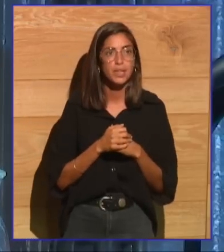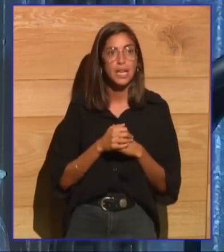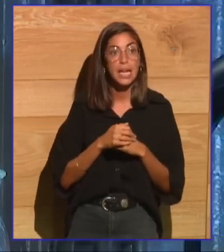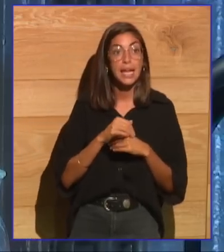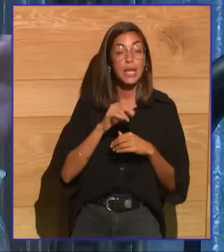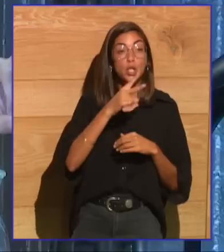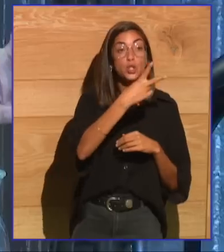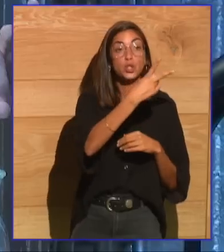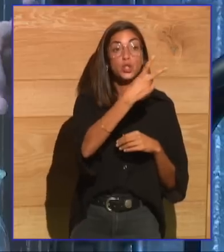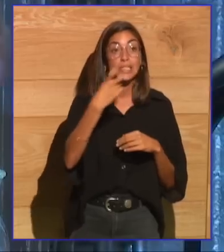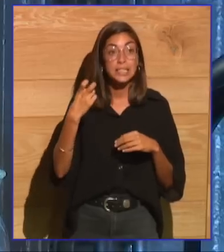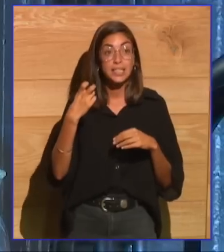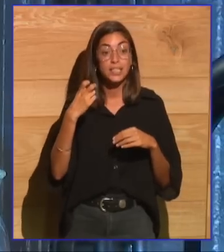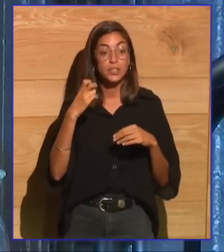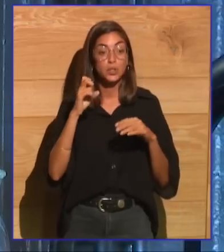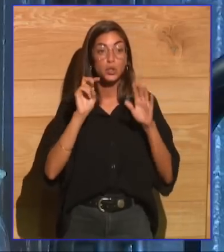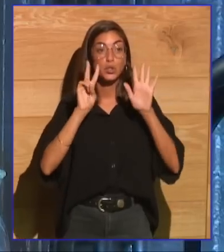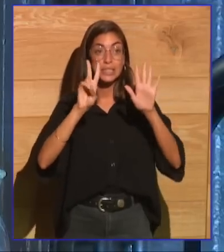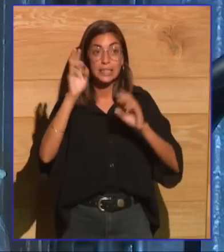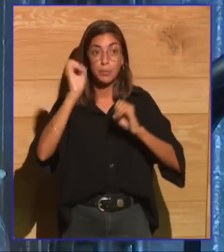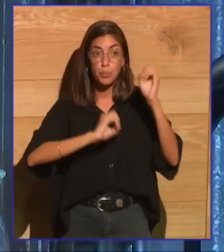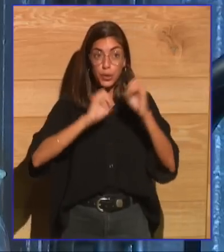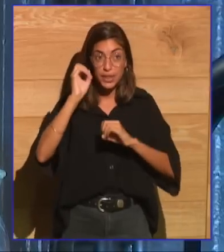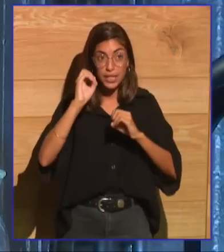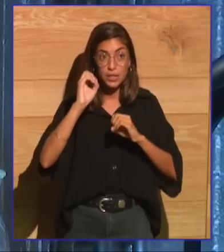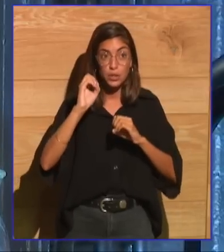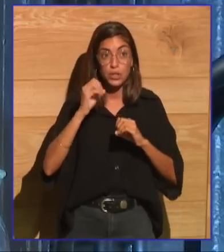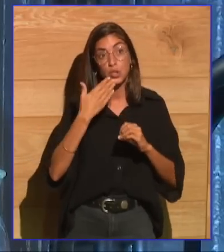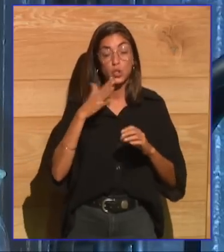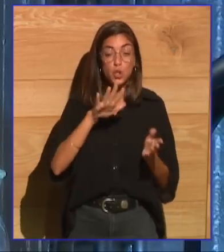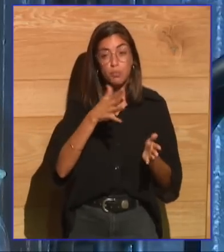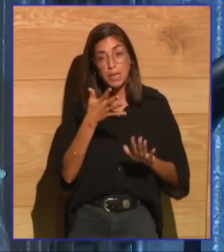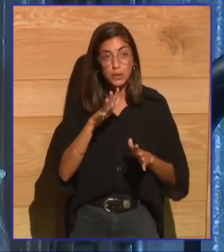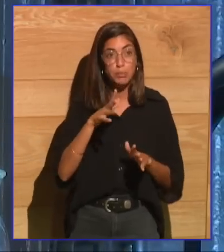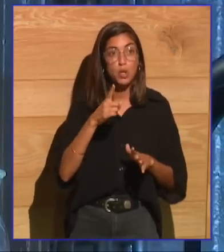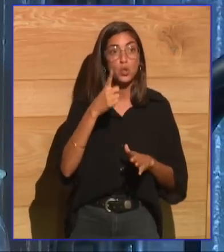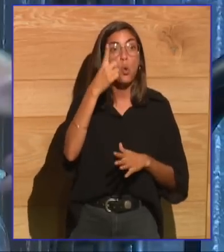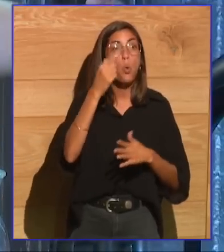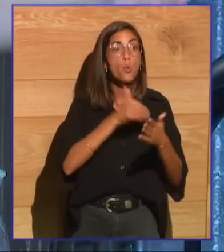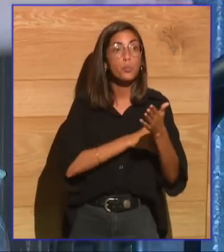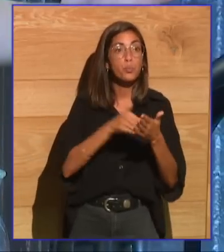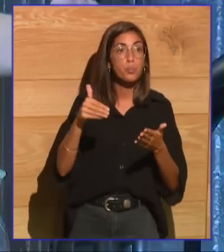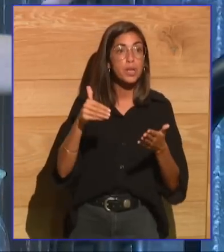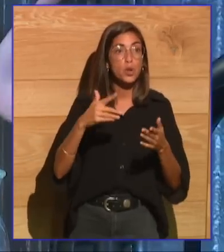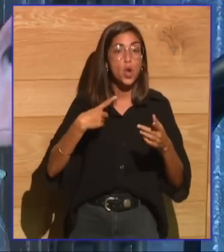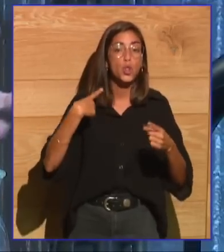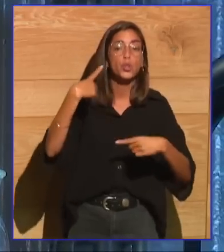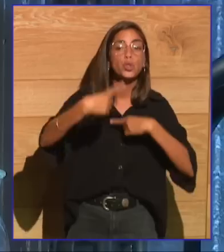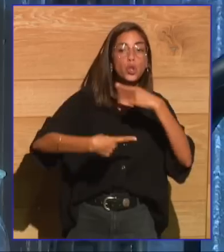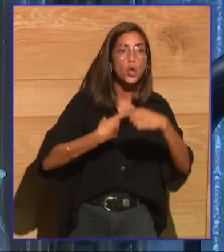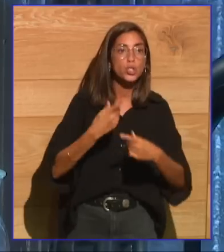ciento creo es un millón y medio de euros de hoy todos los días javi tutelados por las veces